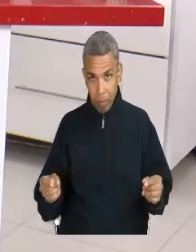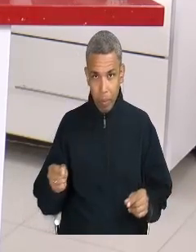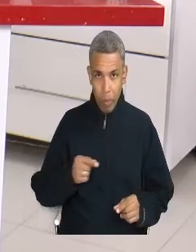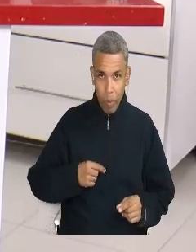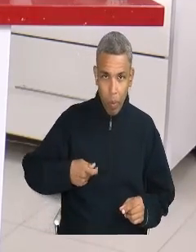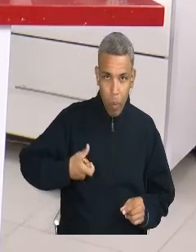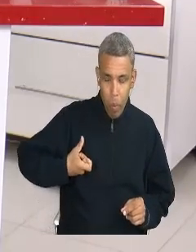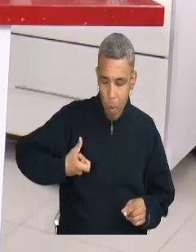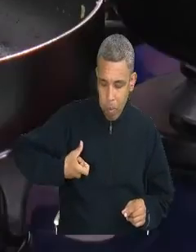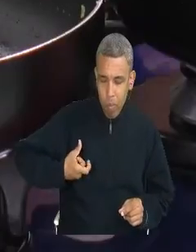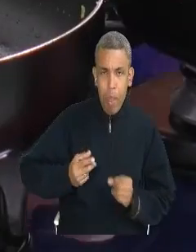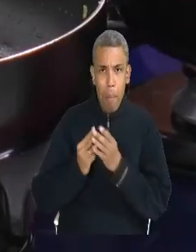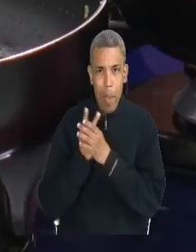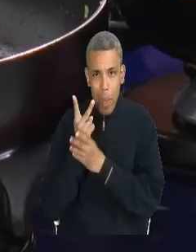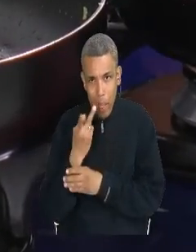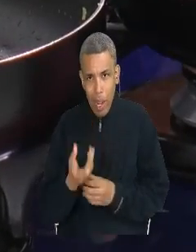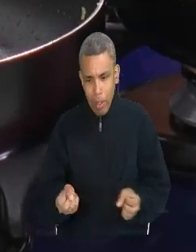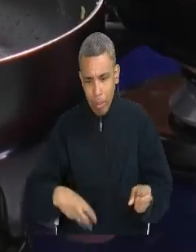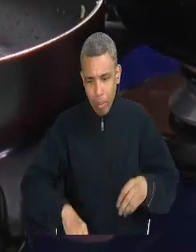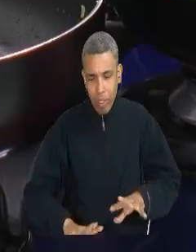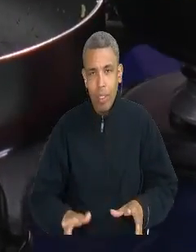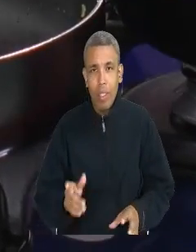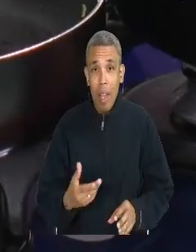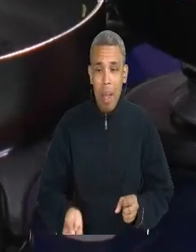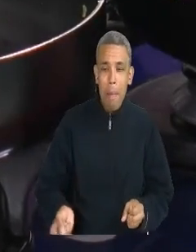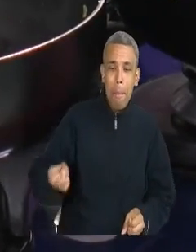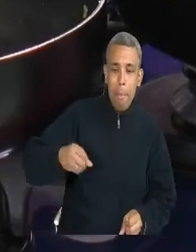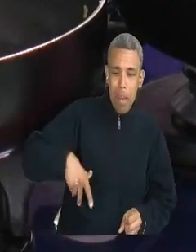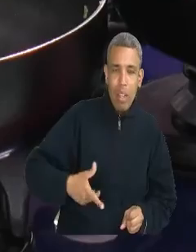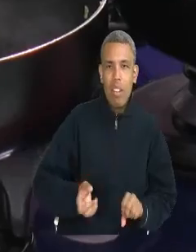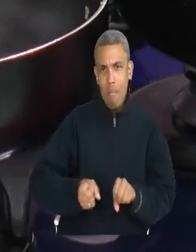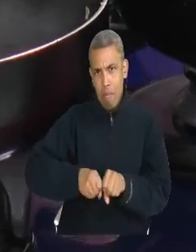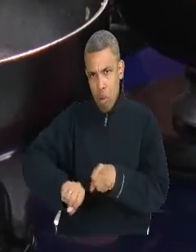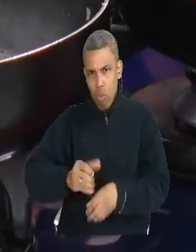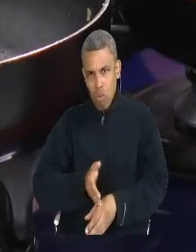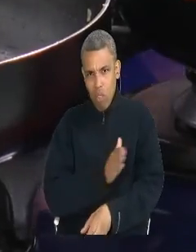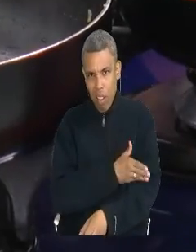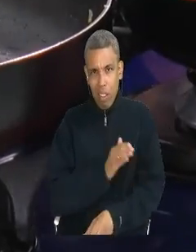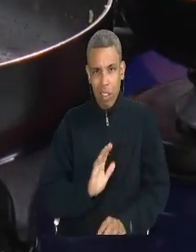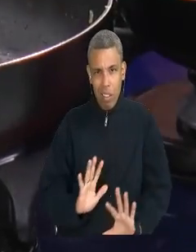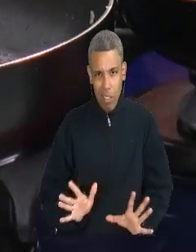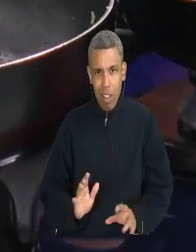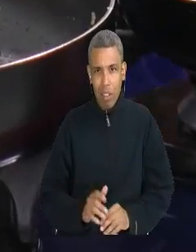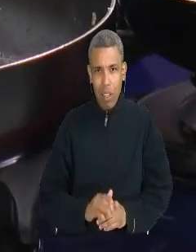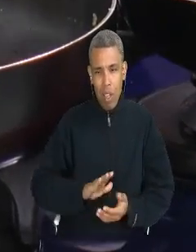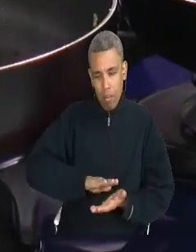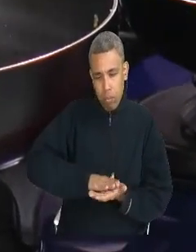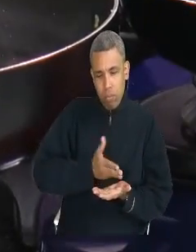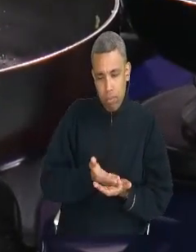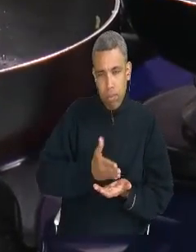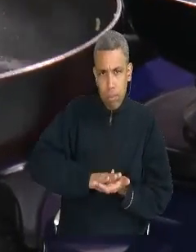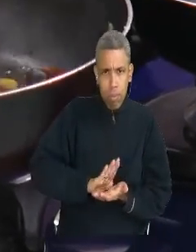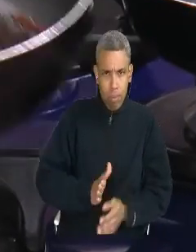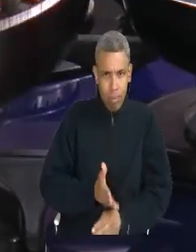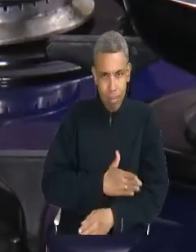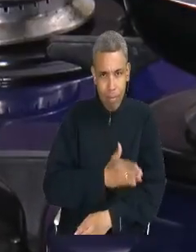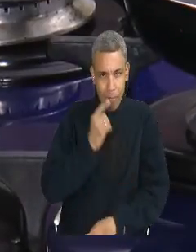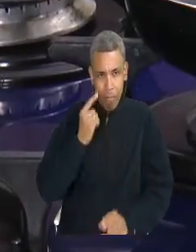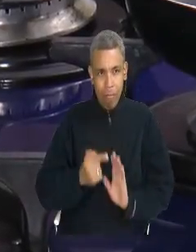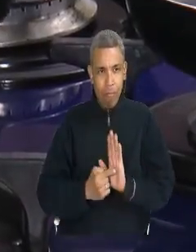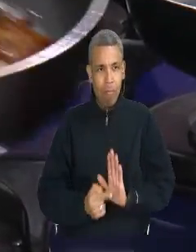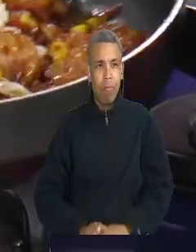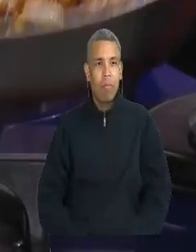sus vegetales. Vamos a adicionar el pollo, que ya teníamos previamente asadito. Entonces ya